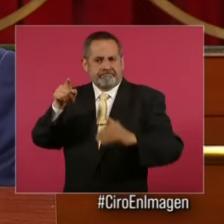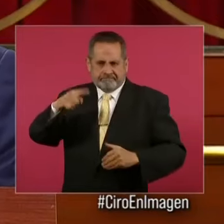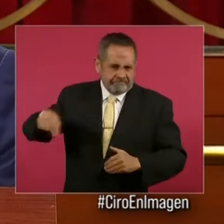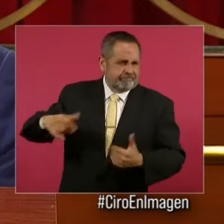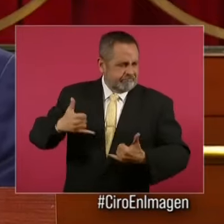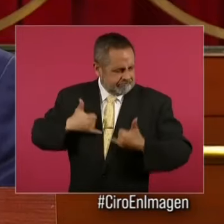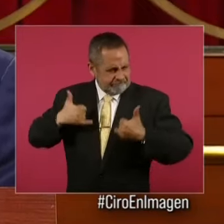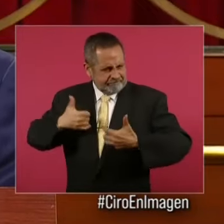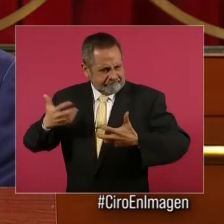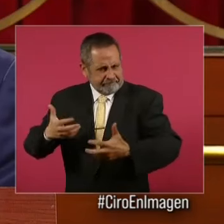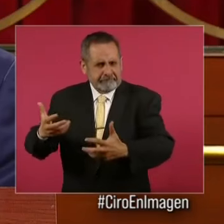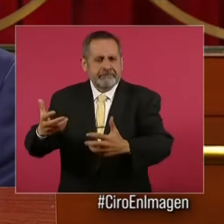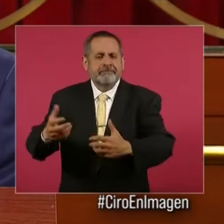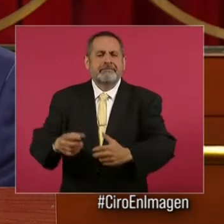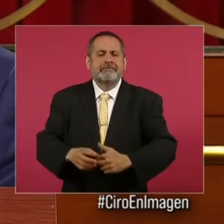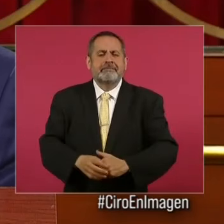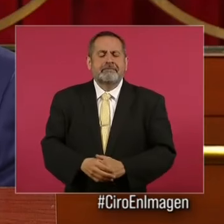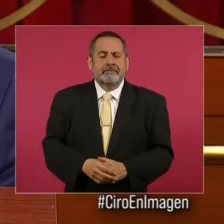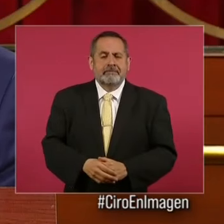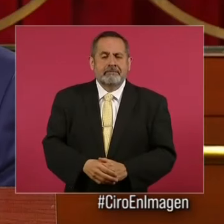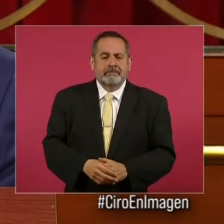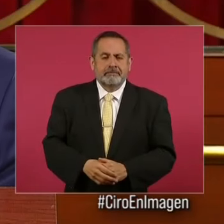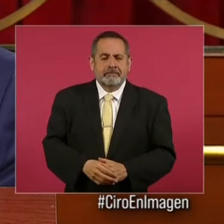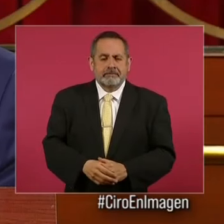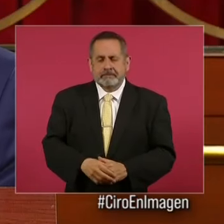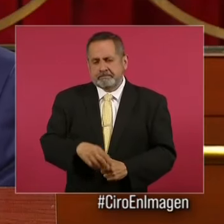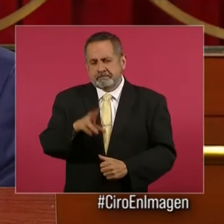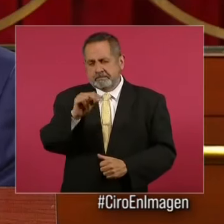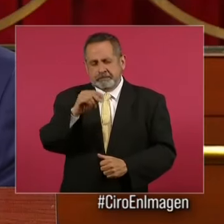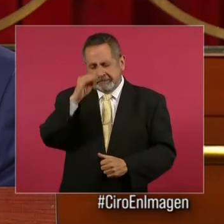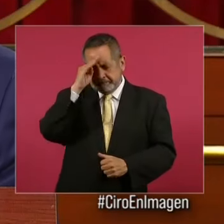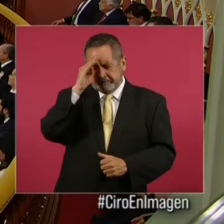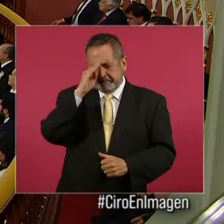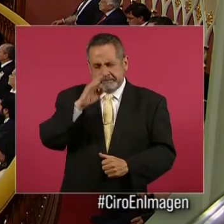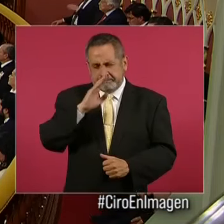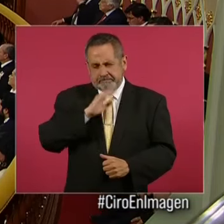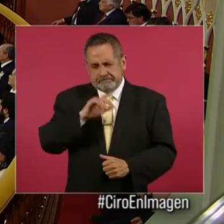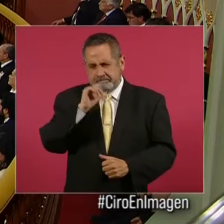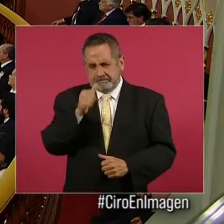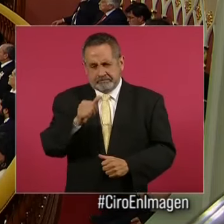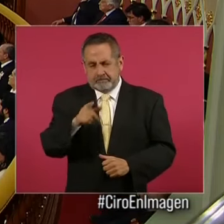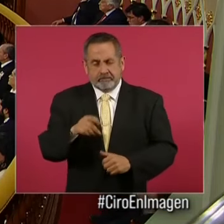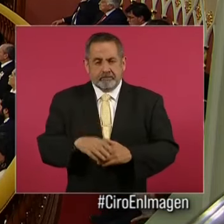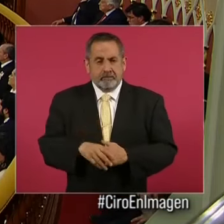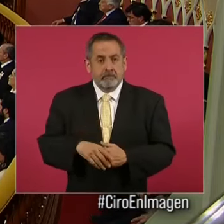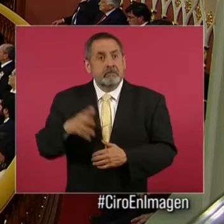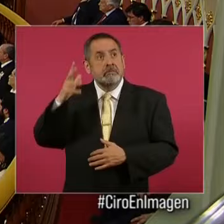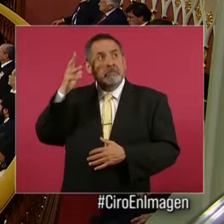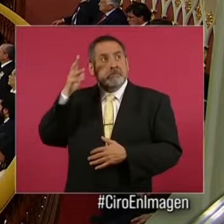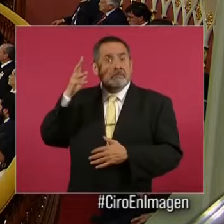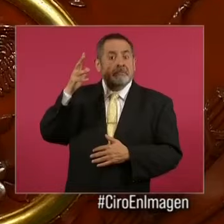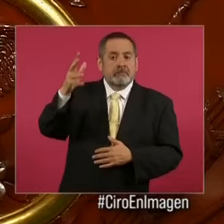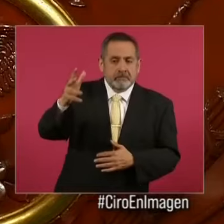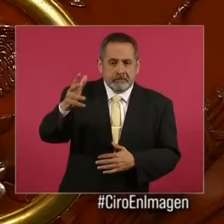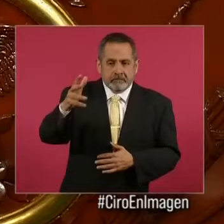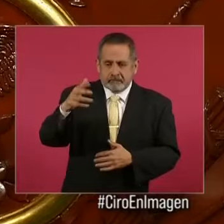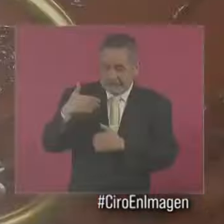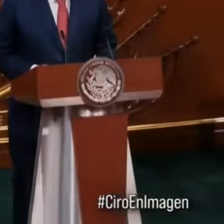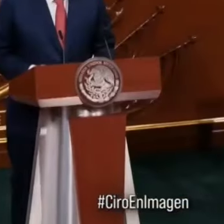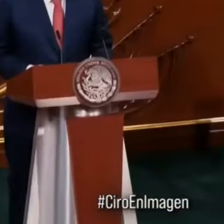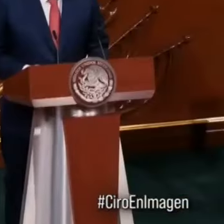camino. Pero no se malinterprete. No estoy hablando del futuro